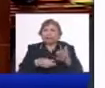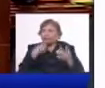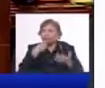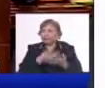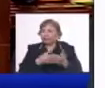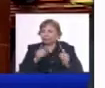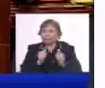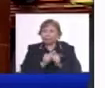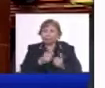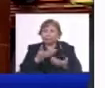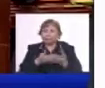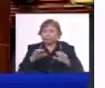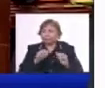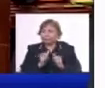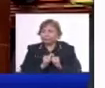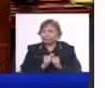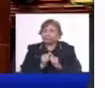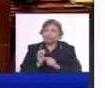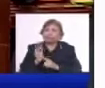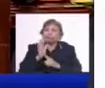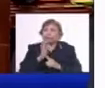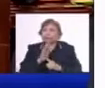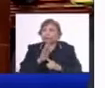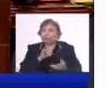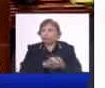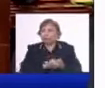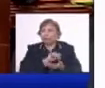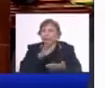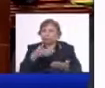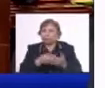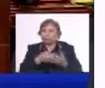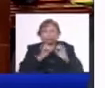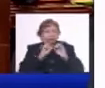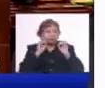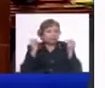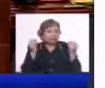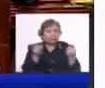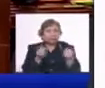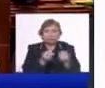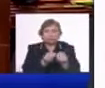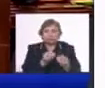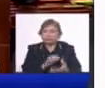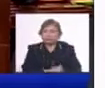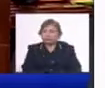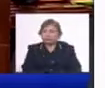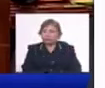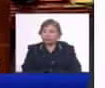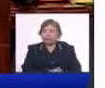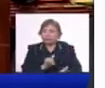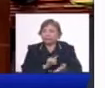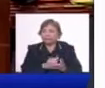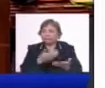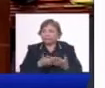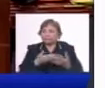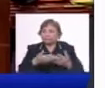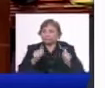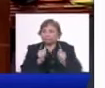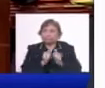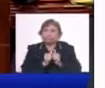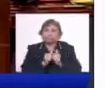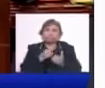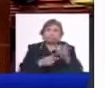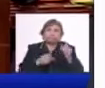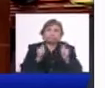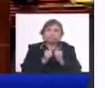hemos escuchado a los representantes de todas las organizaciones y debo ser enfático, señor presidente,